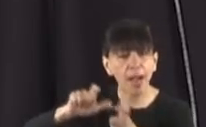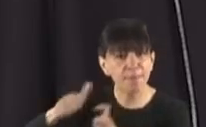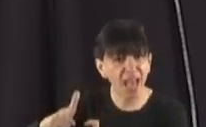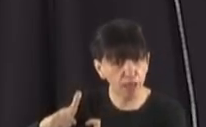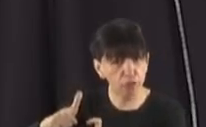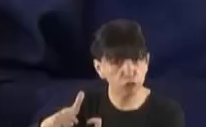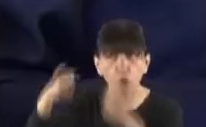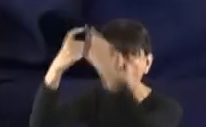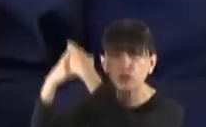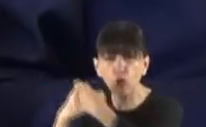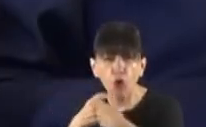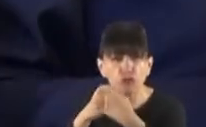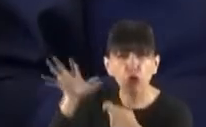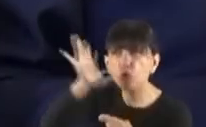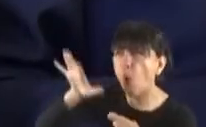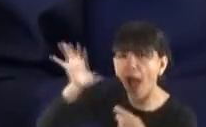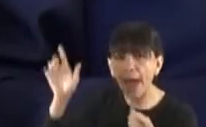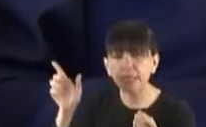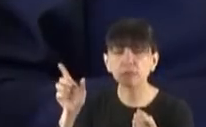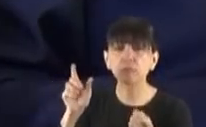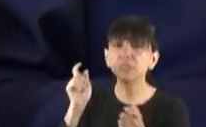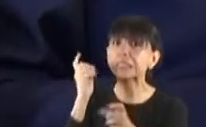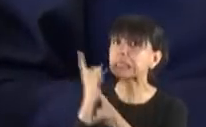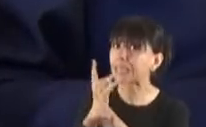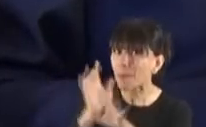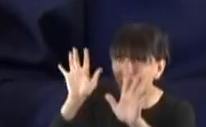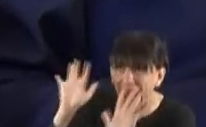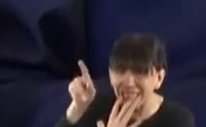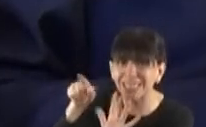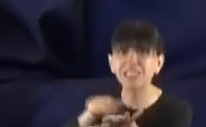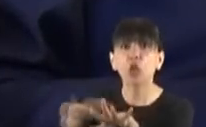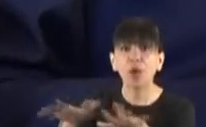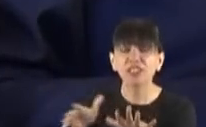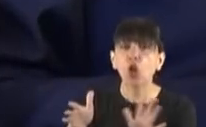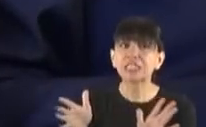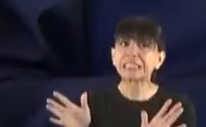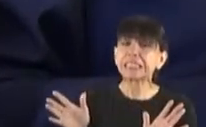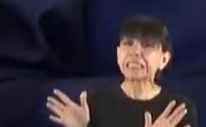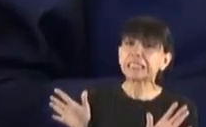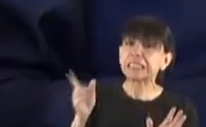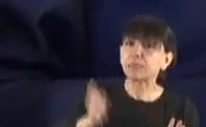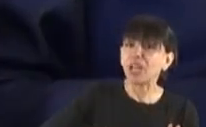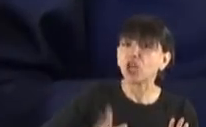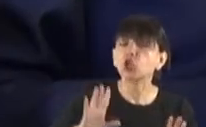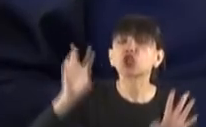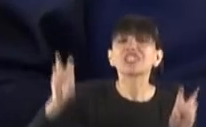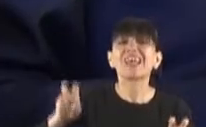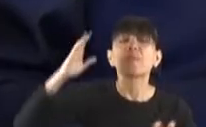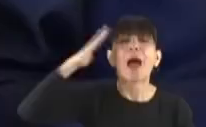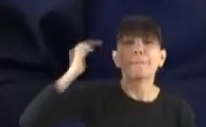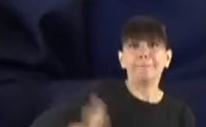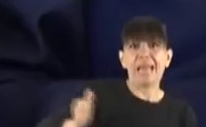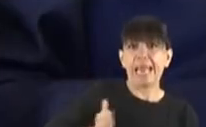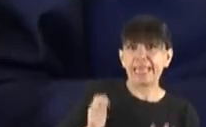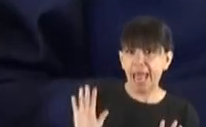cambia, el riesgo de la violencia militar aumenta. El mundo